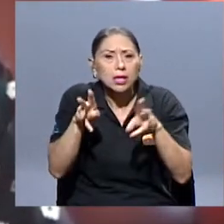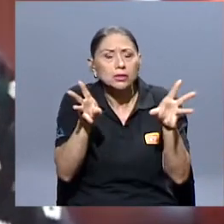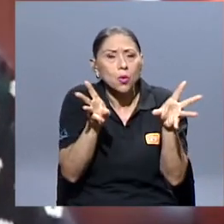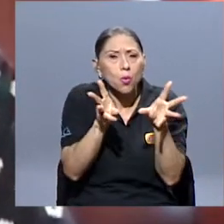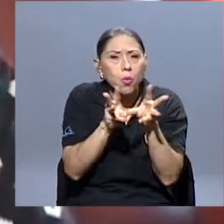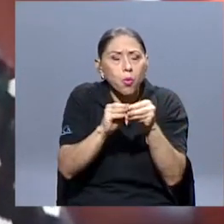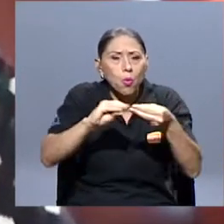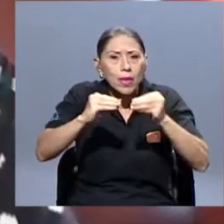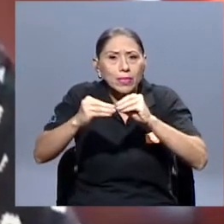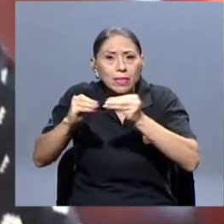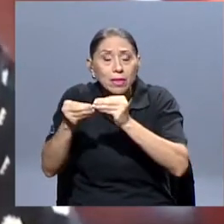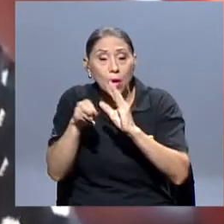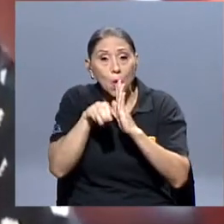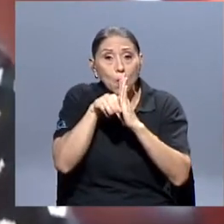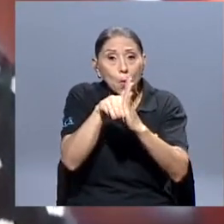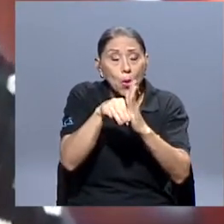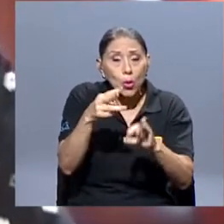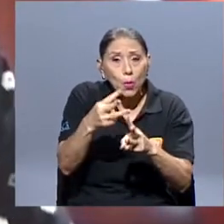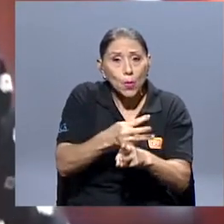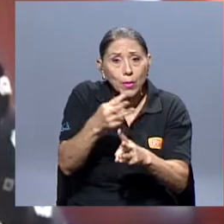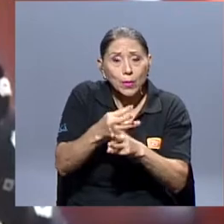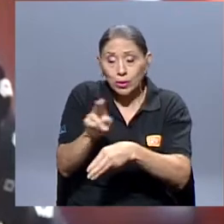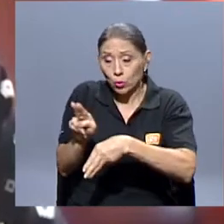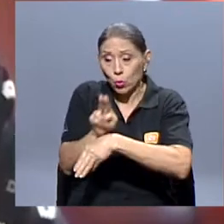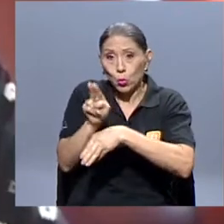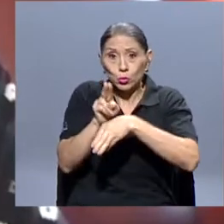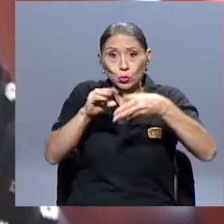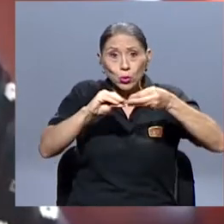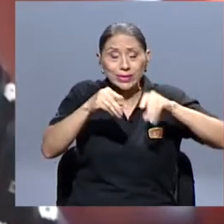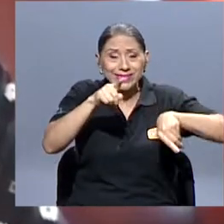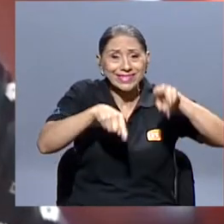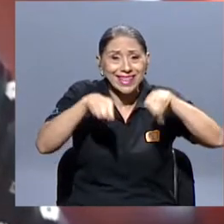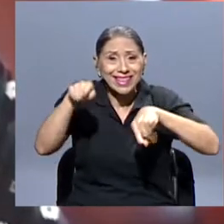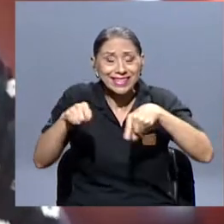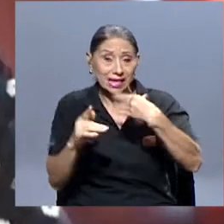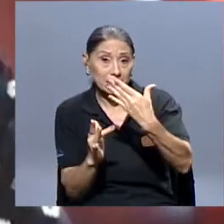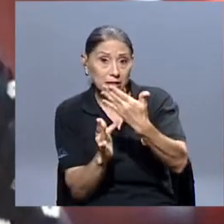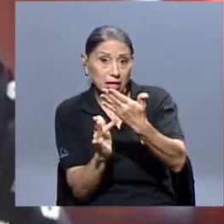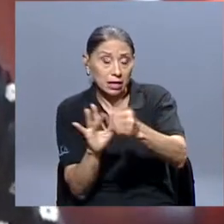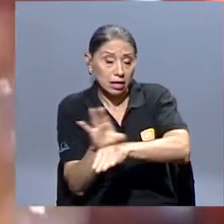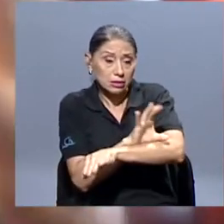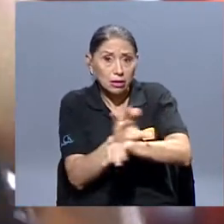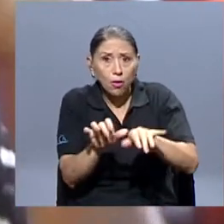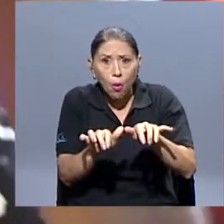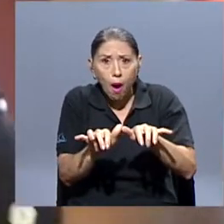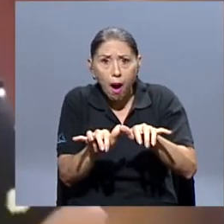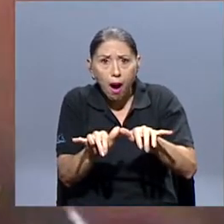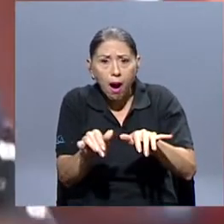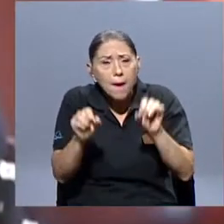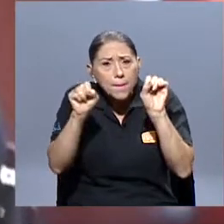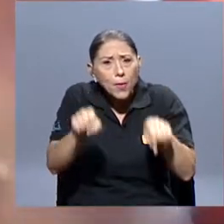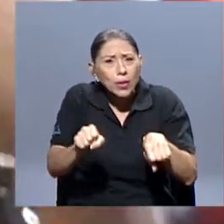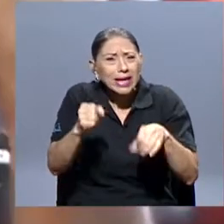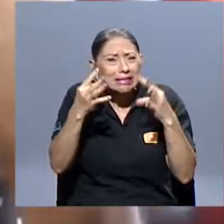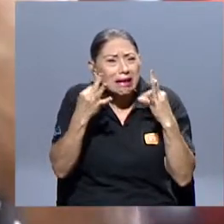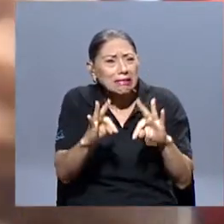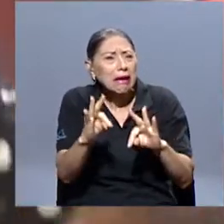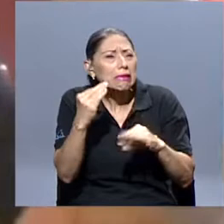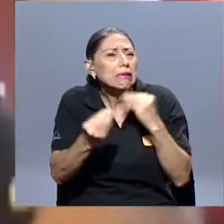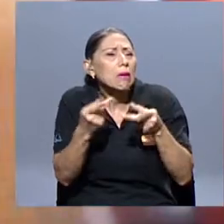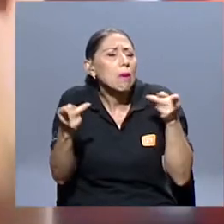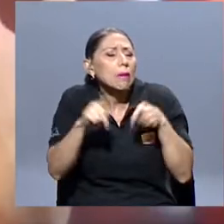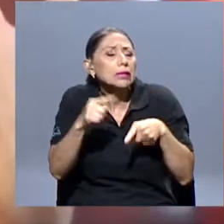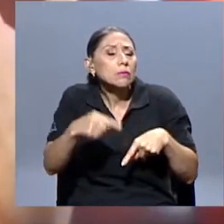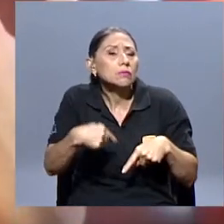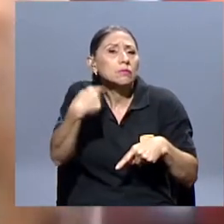el modelado matemático, el uso de estadística, el uso de técnicas de computación para poder tratar de anticipar algo o analizar